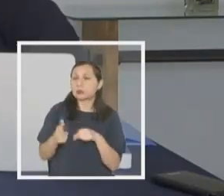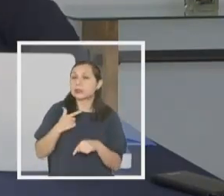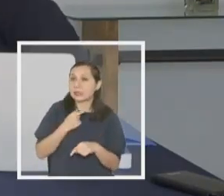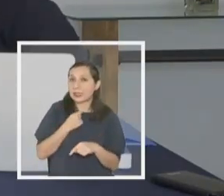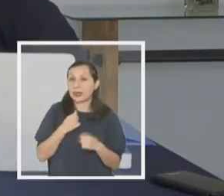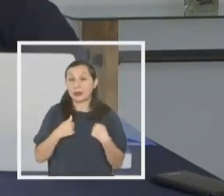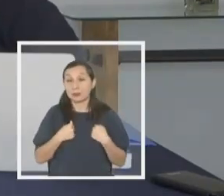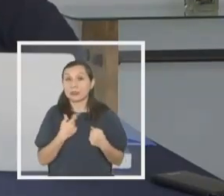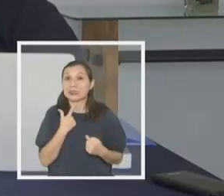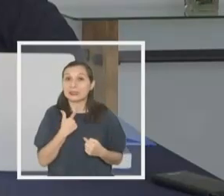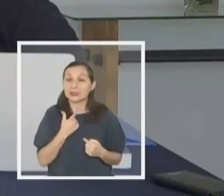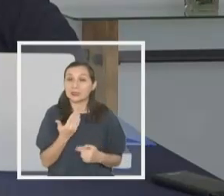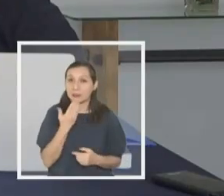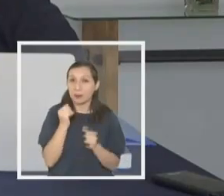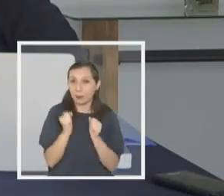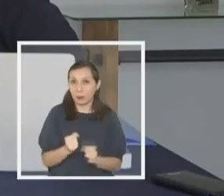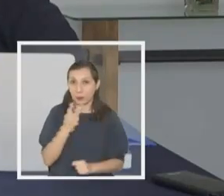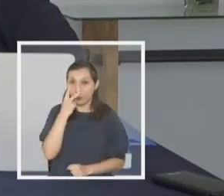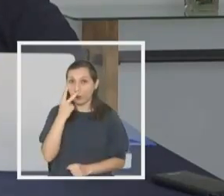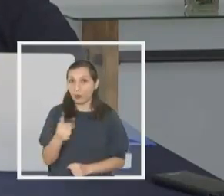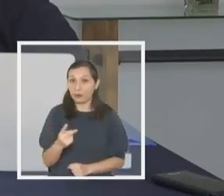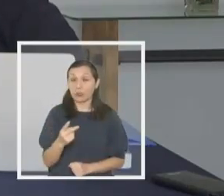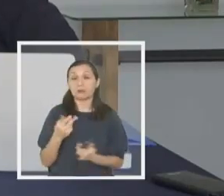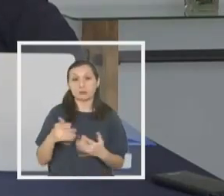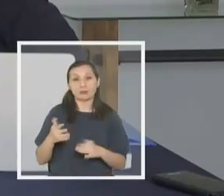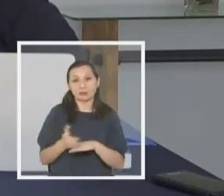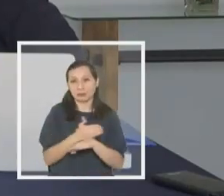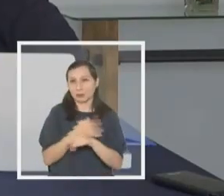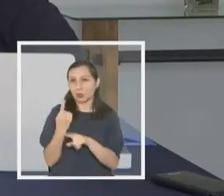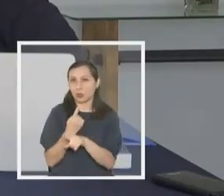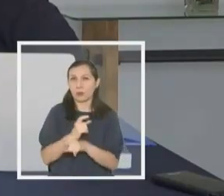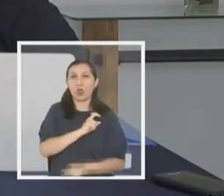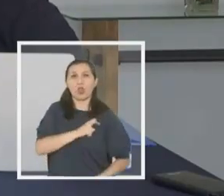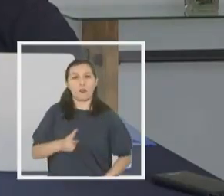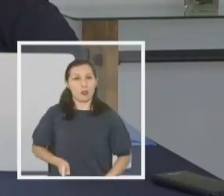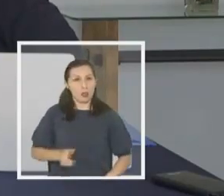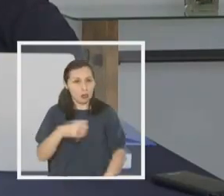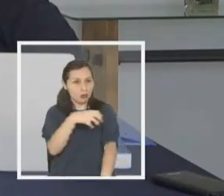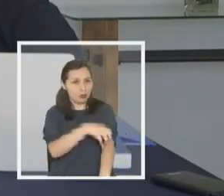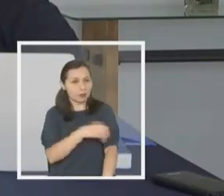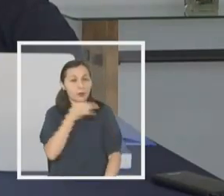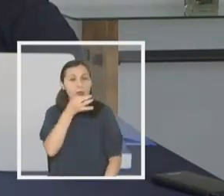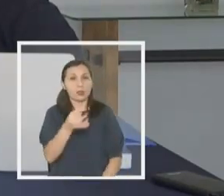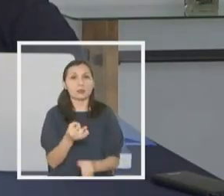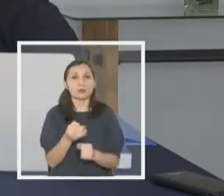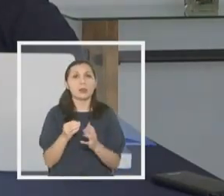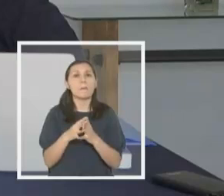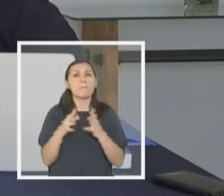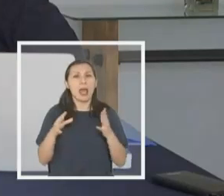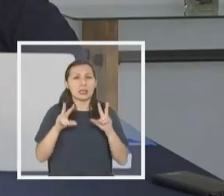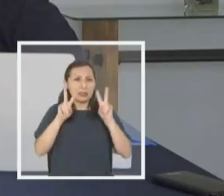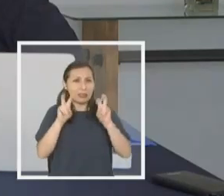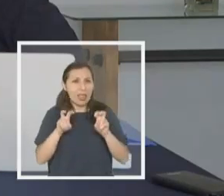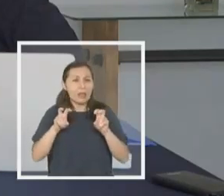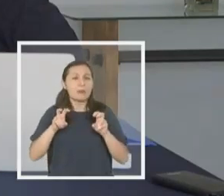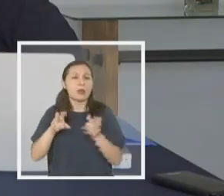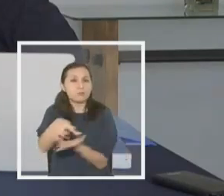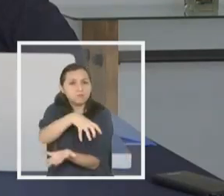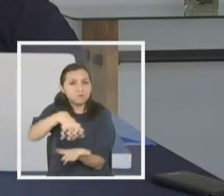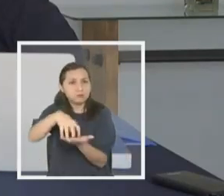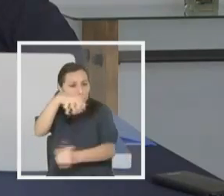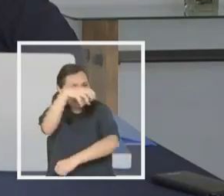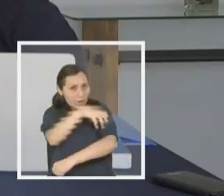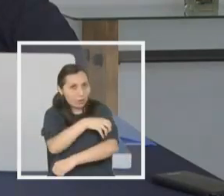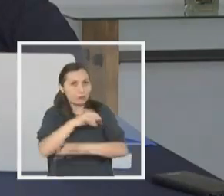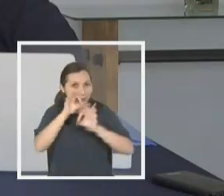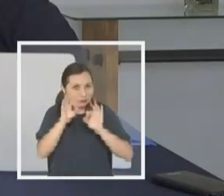y a mí me interesa también ver la posibilidad, esto lo hemos conversado con el gobernador regional, de establecer muchos más criterios regionales para la SOFRI, pero que no les